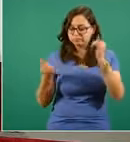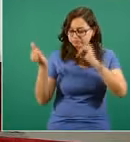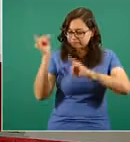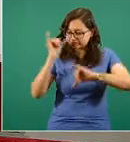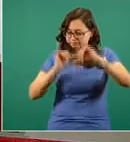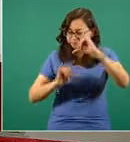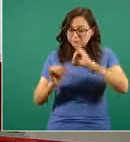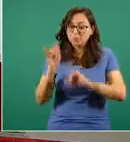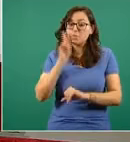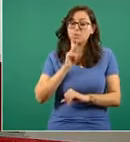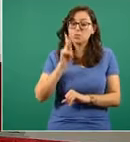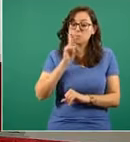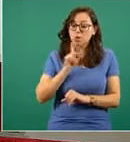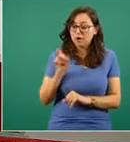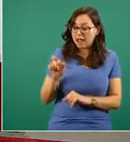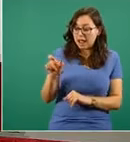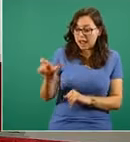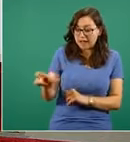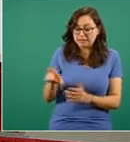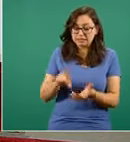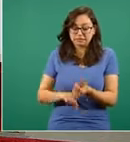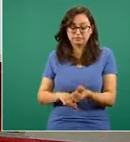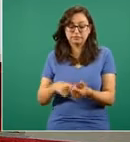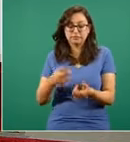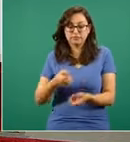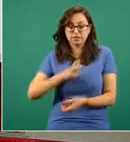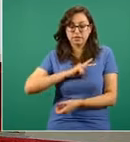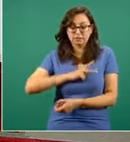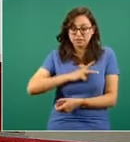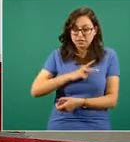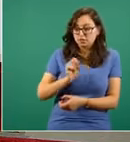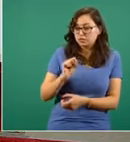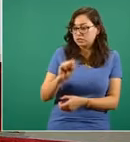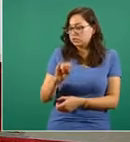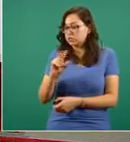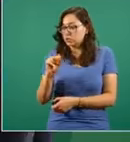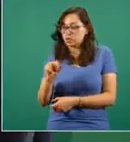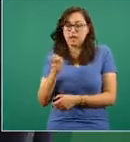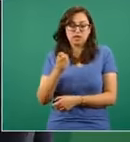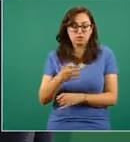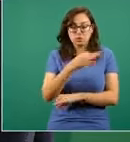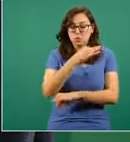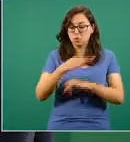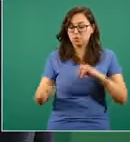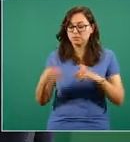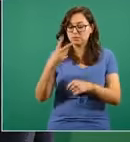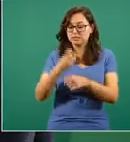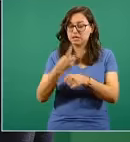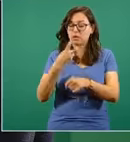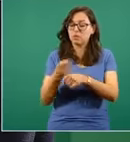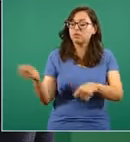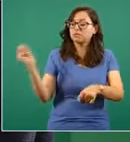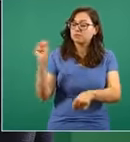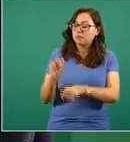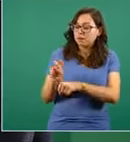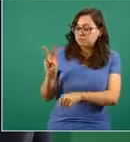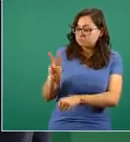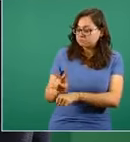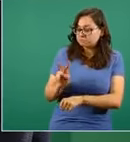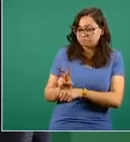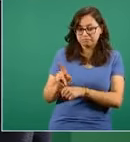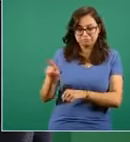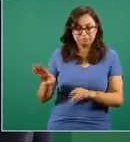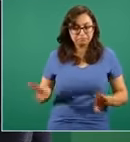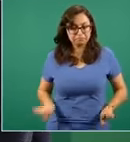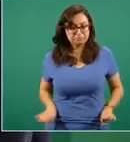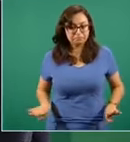sus niveles biológicos correspondientes, pero fue más una semana de seguimiento, es decir, ya esta última semana el presidente se encontraba bastante bien, se